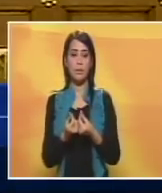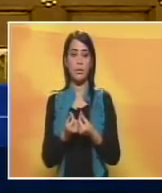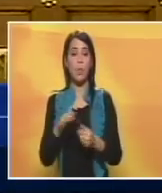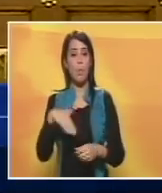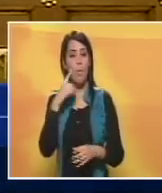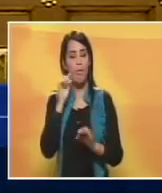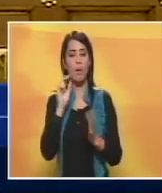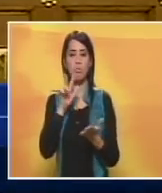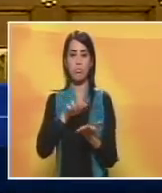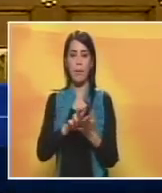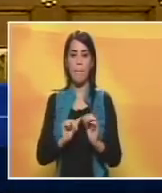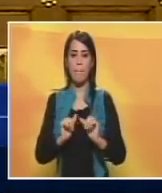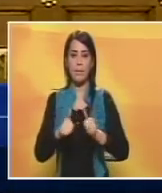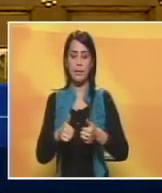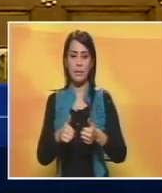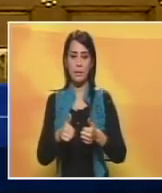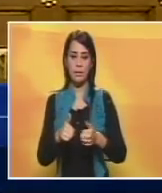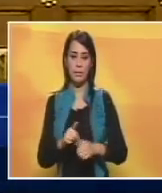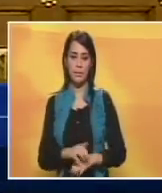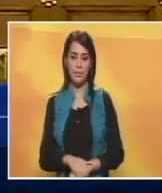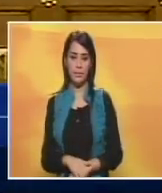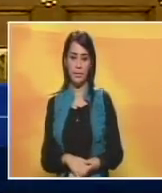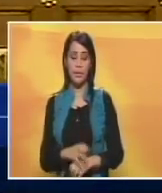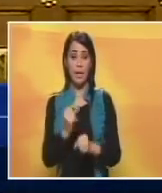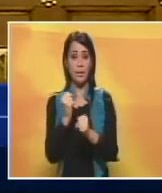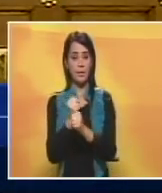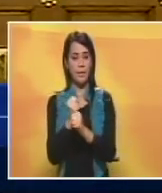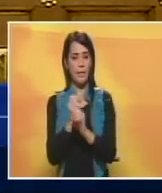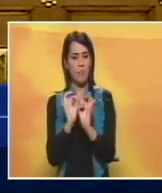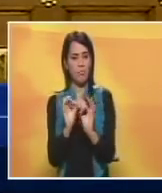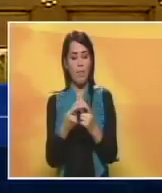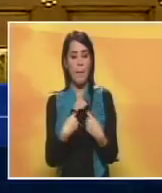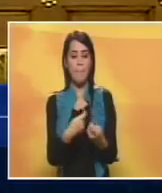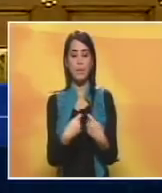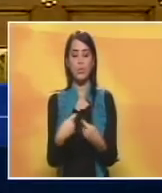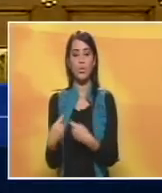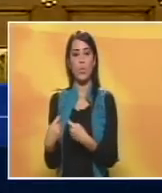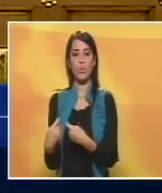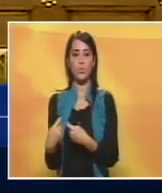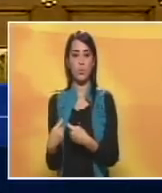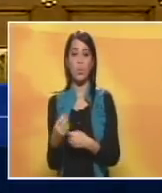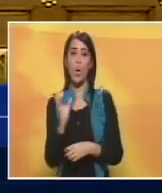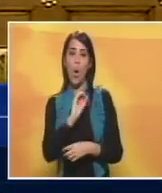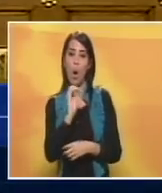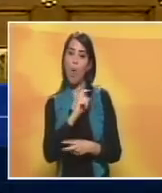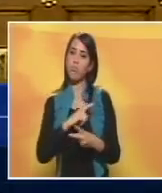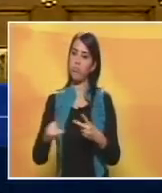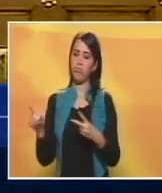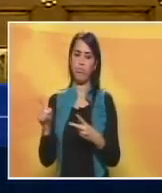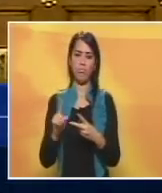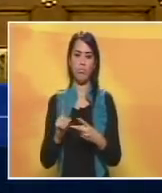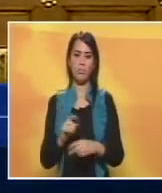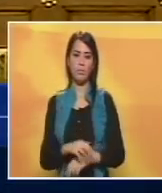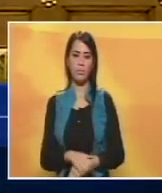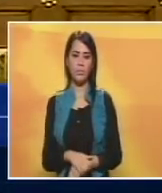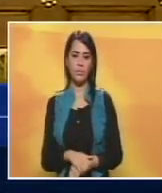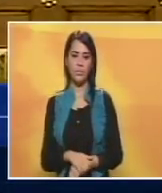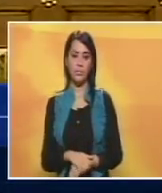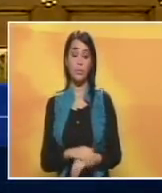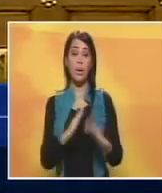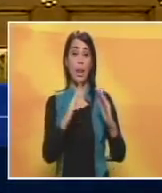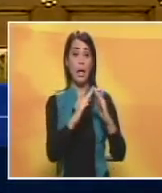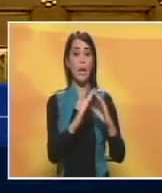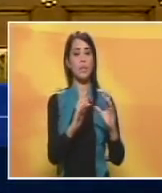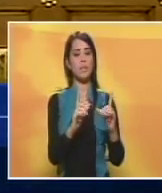de la aprobación del decreto, hacer operaciones de inversión o otro tipo de operaciones en las casas de